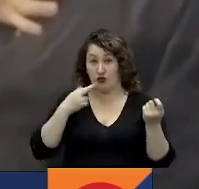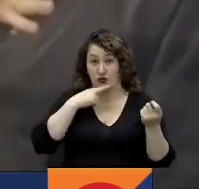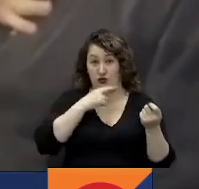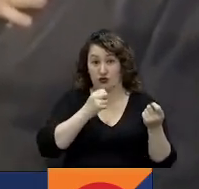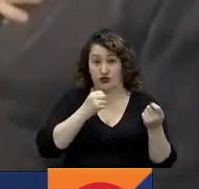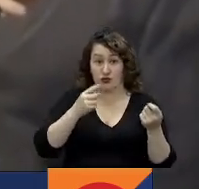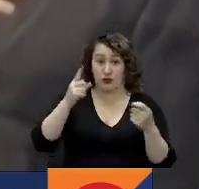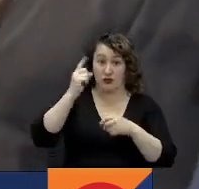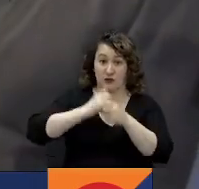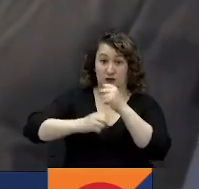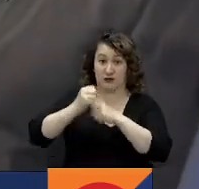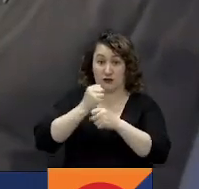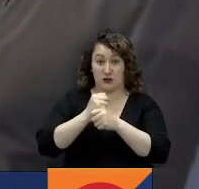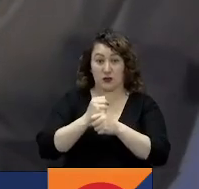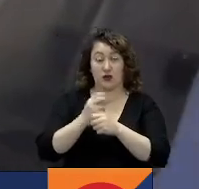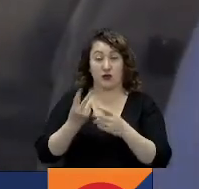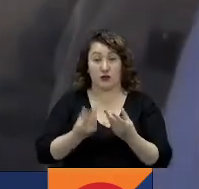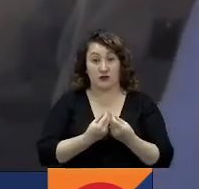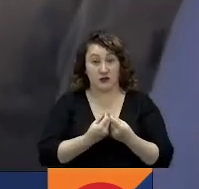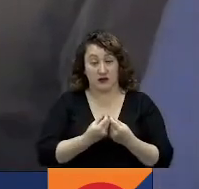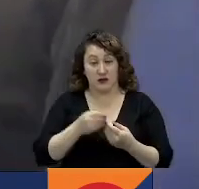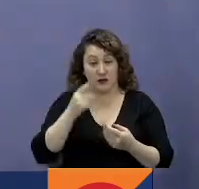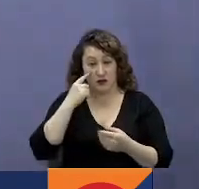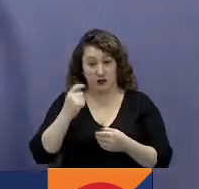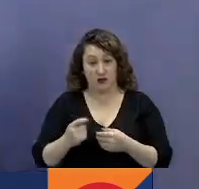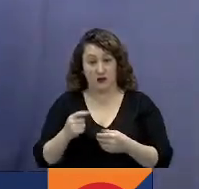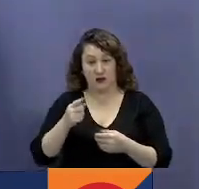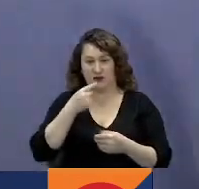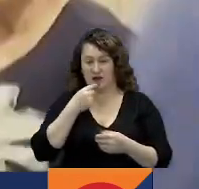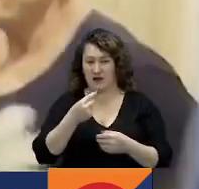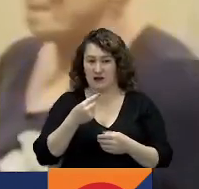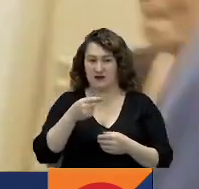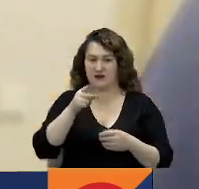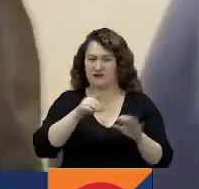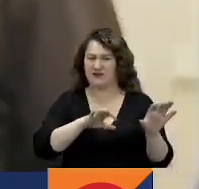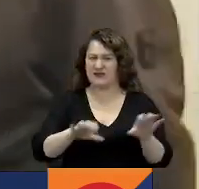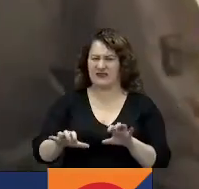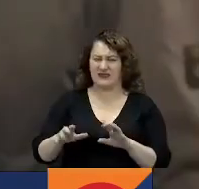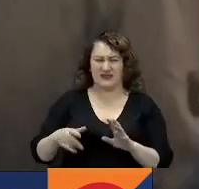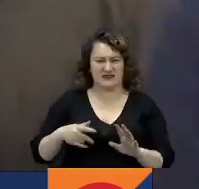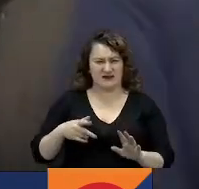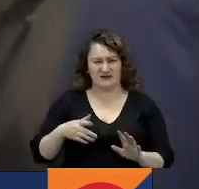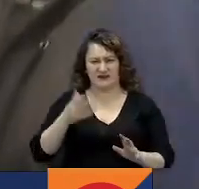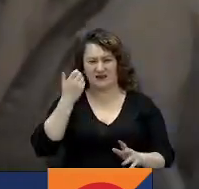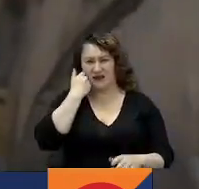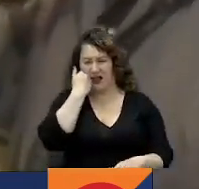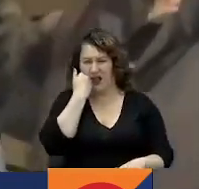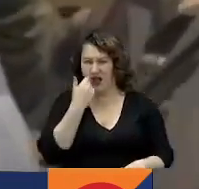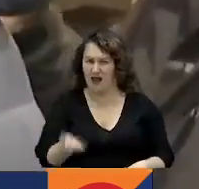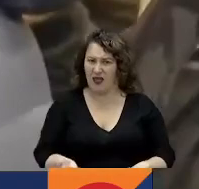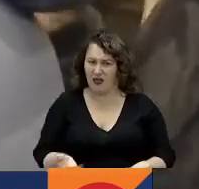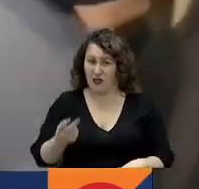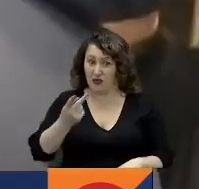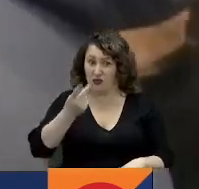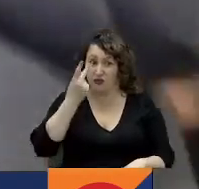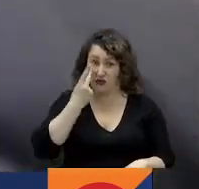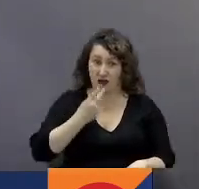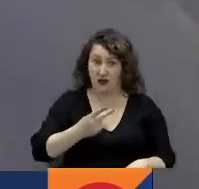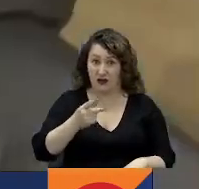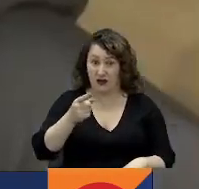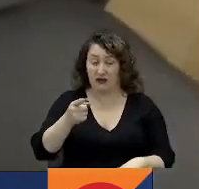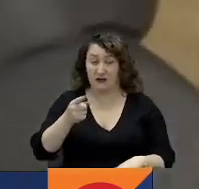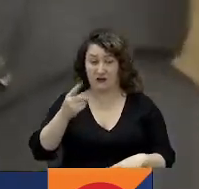pasado. El consejero de la presidencia ucraniana consideró esta visita como un acto de cinismo, pues hace tan solo 2 días que la Corte